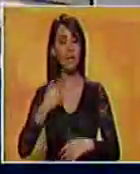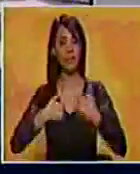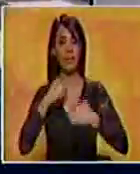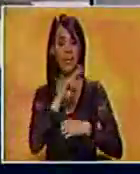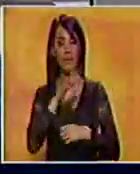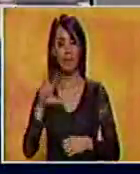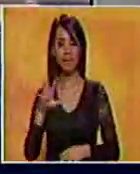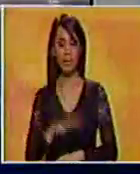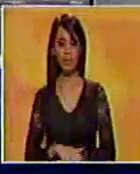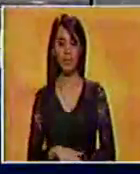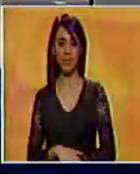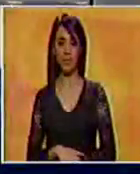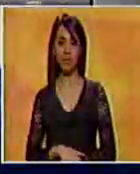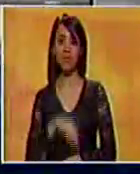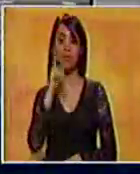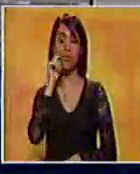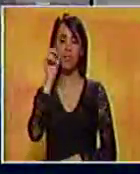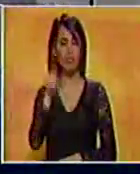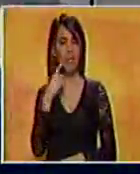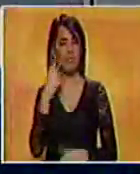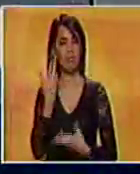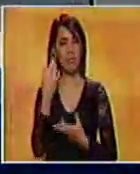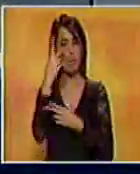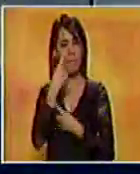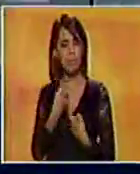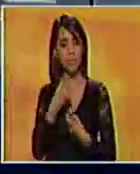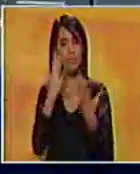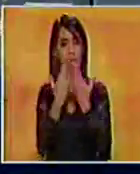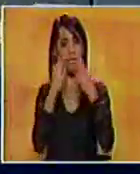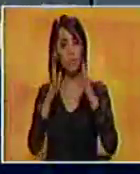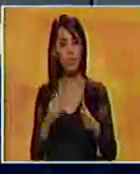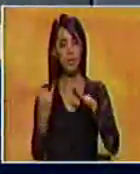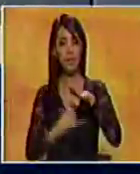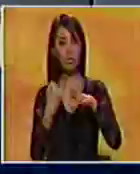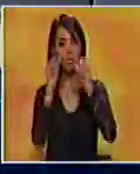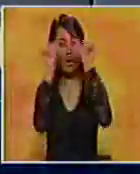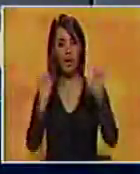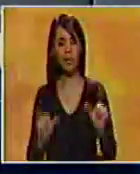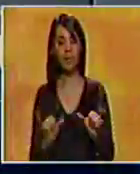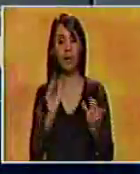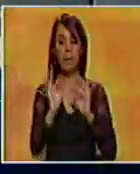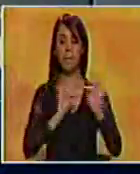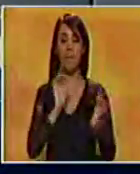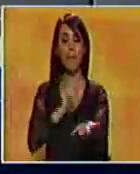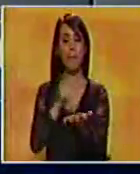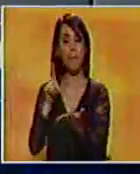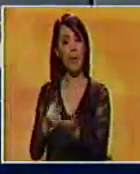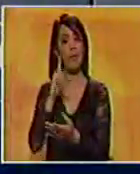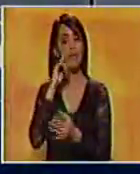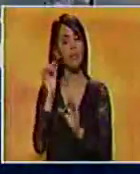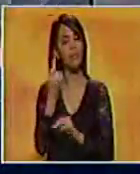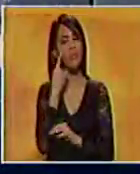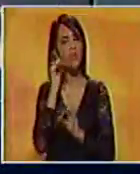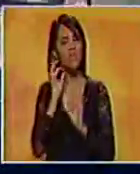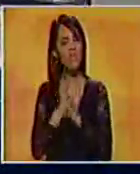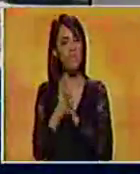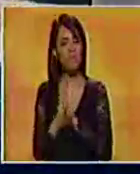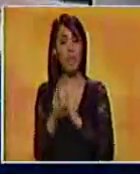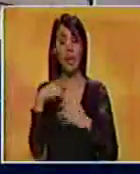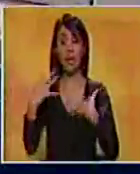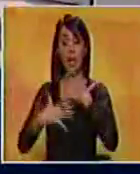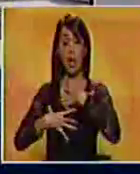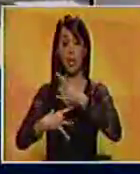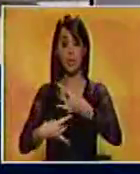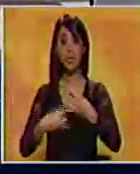25, el icono de los Beatles tomará preguntas de los estudiantes del Instituto de Artes Escénicas de Liverpool, y la única condición es que los